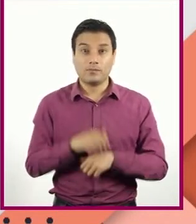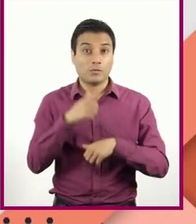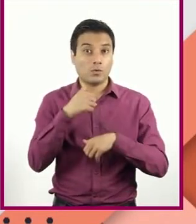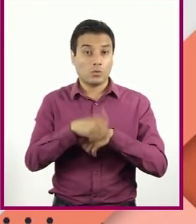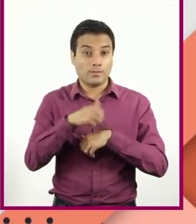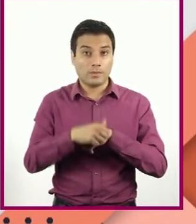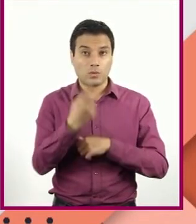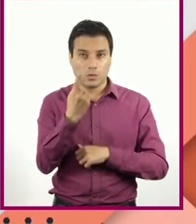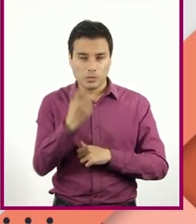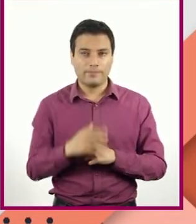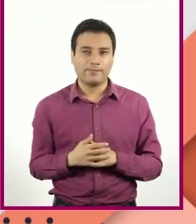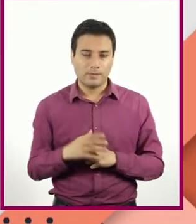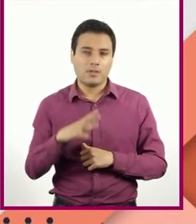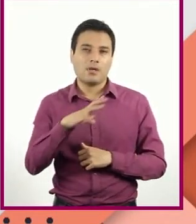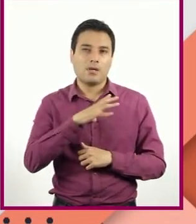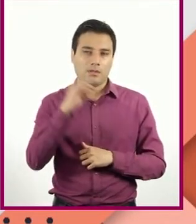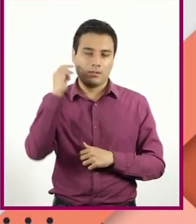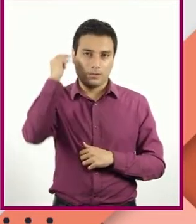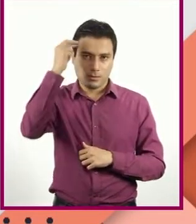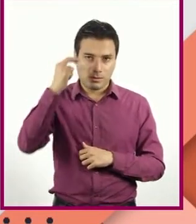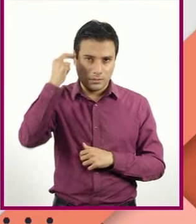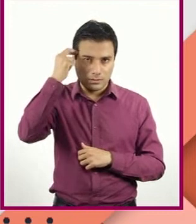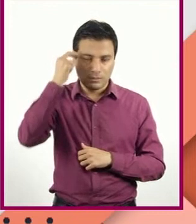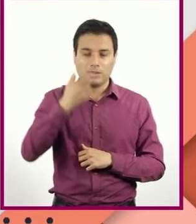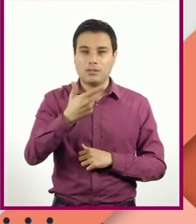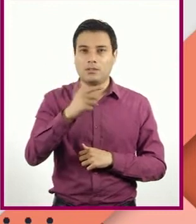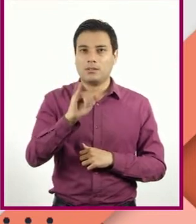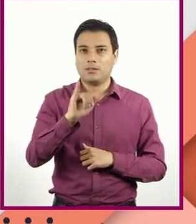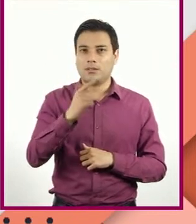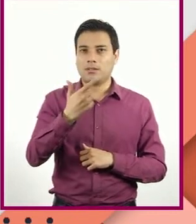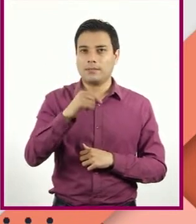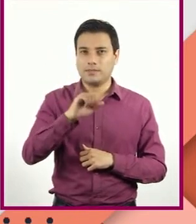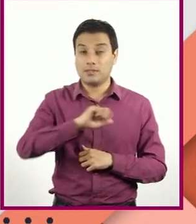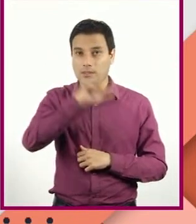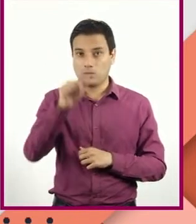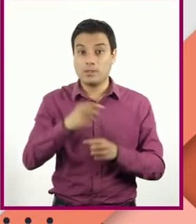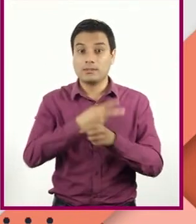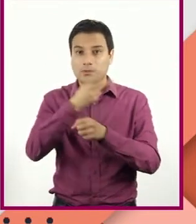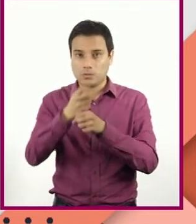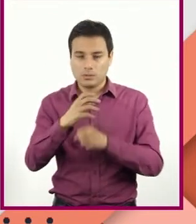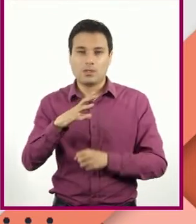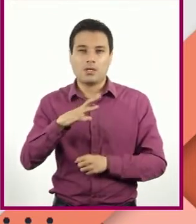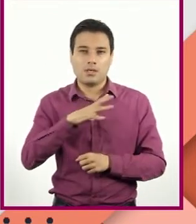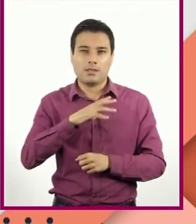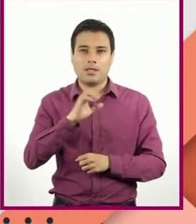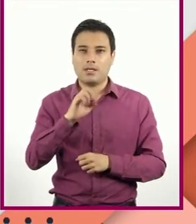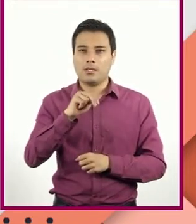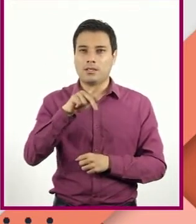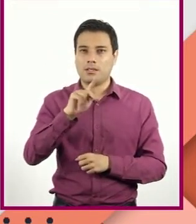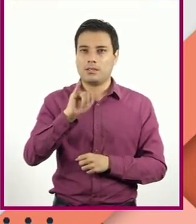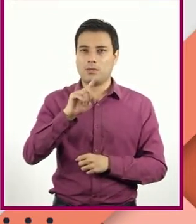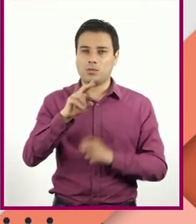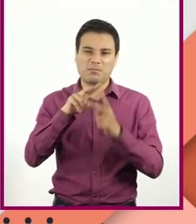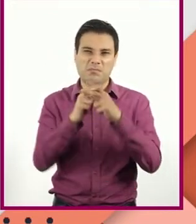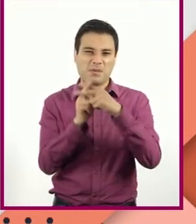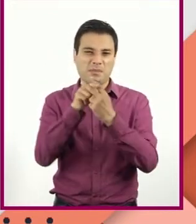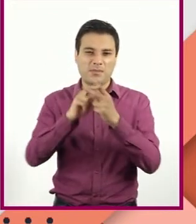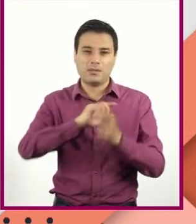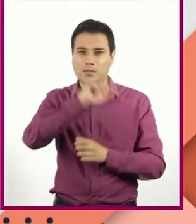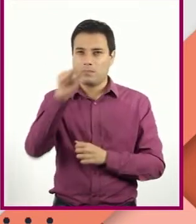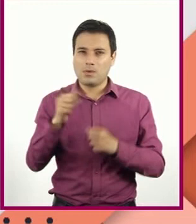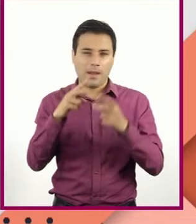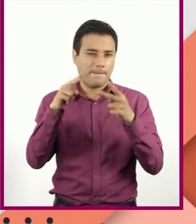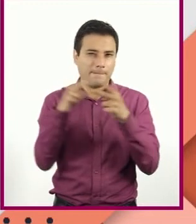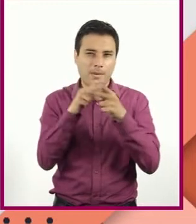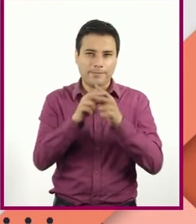la grandeza de Gilgamesh, la segunda, su enemistad con Enkidu, y la tercera, sus peleas constantes.